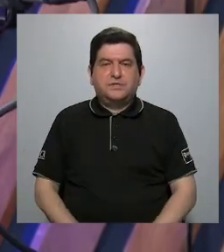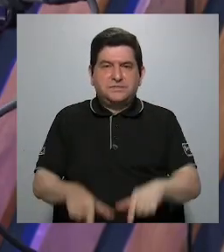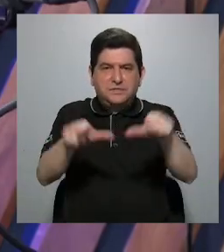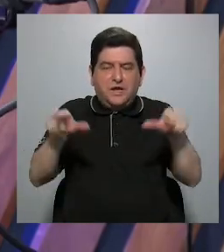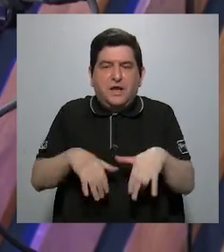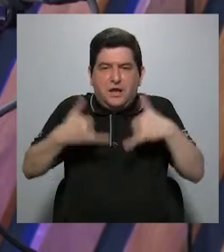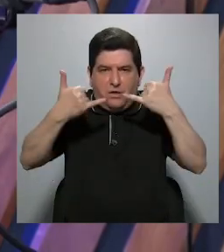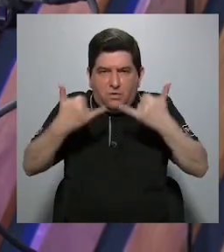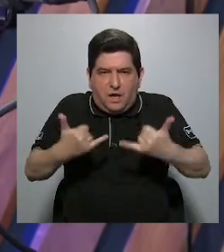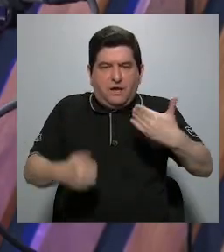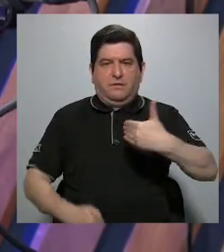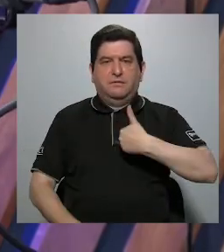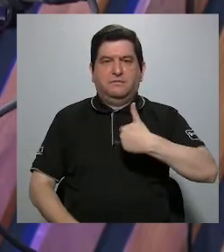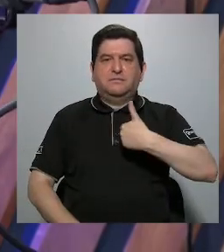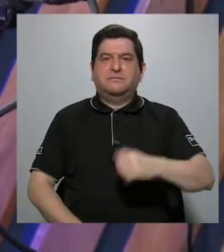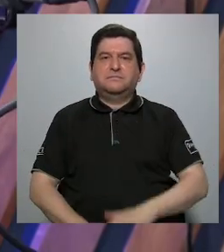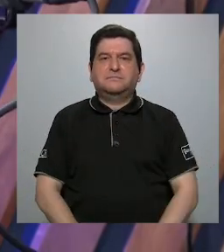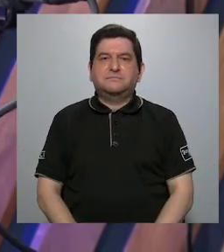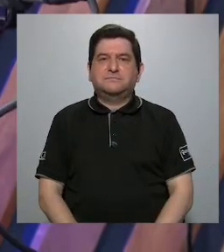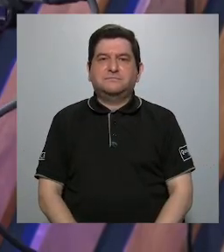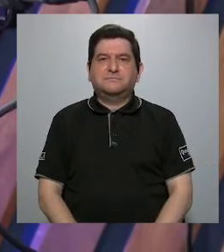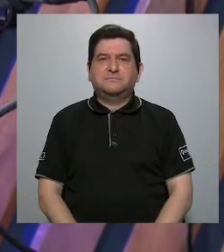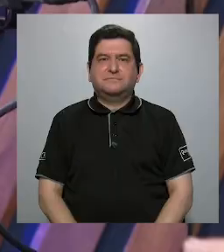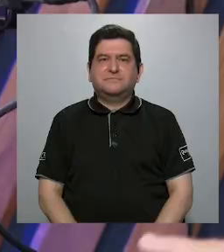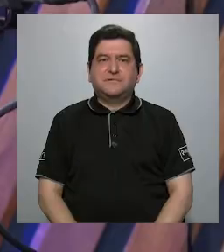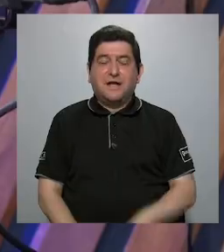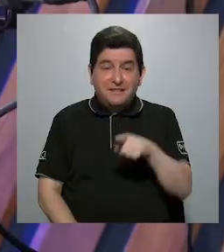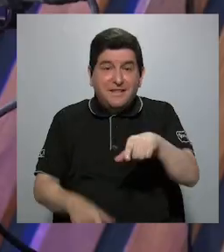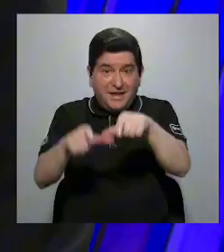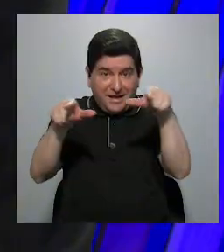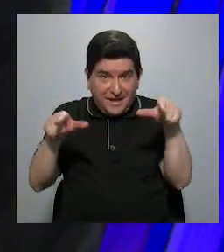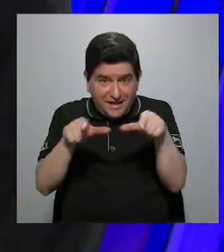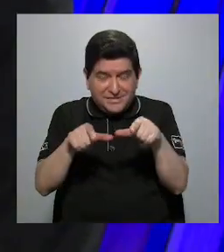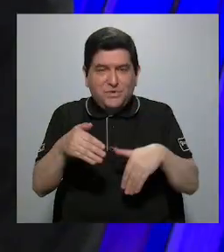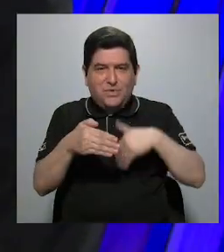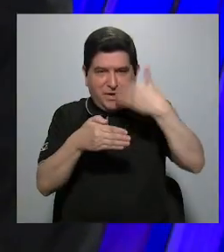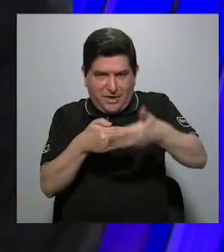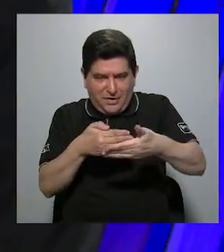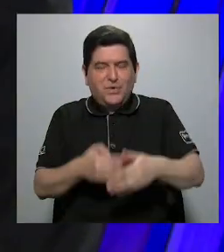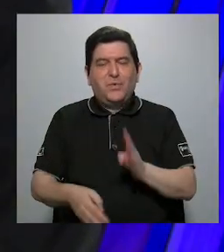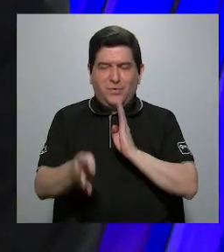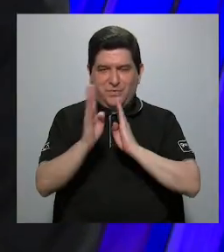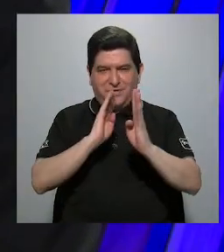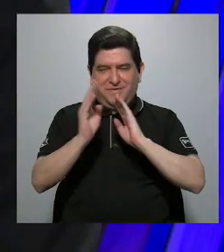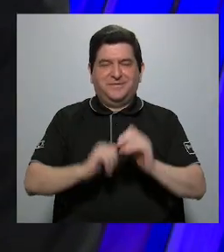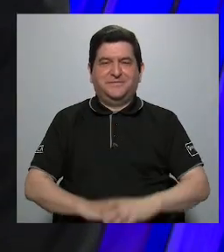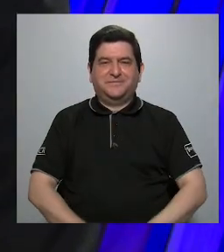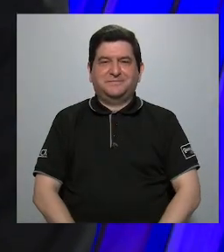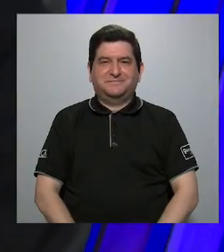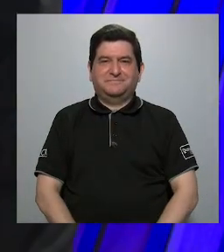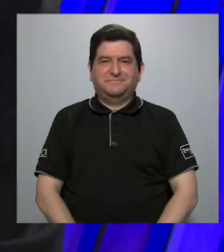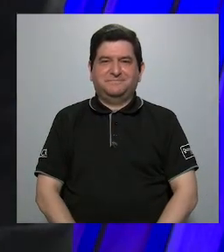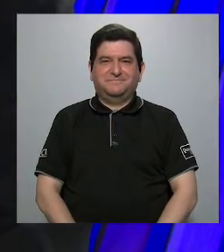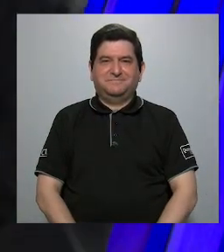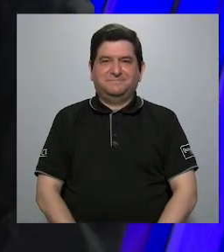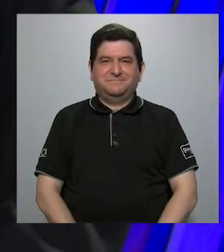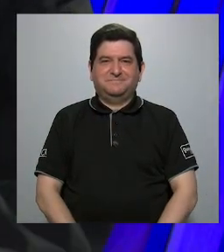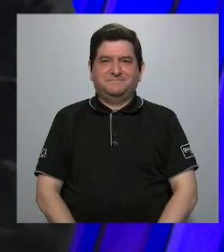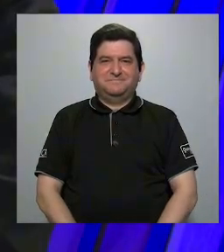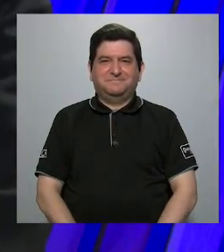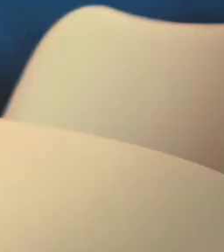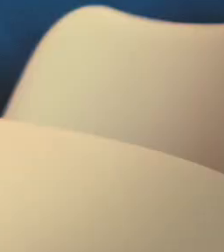reconstruyó en el emplazamiento actual. Y del emplazamiento actual pasaremos al siguiente segmento, don